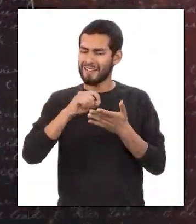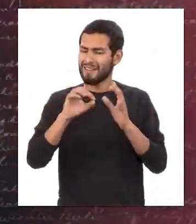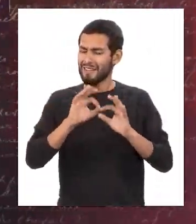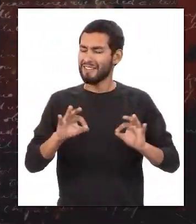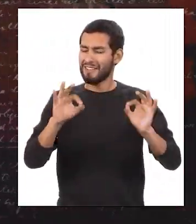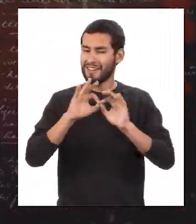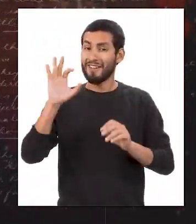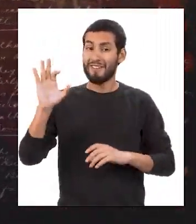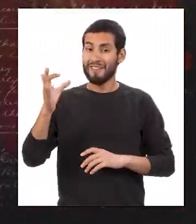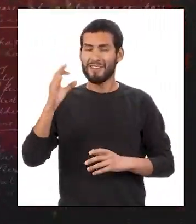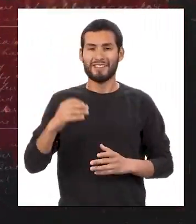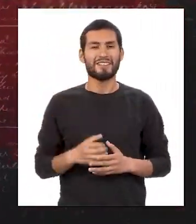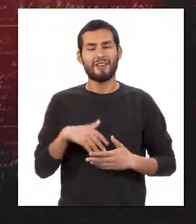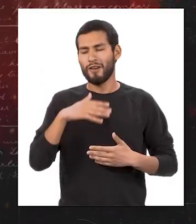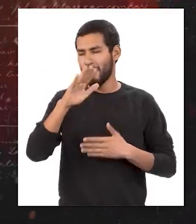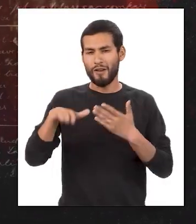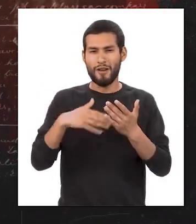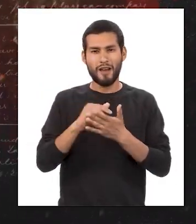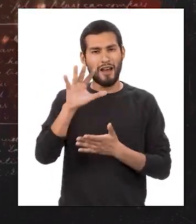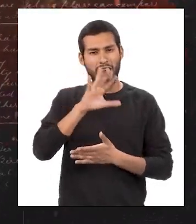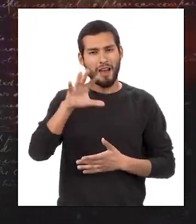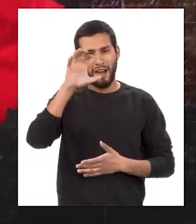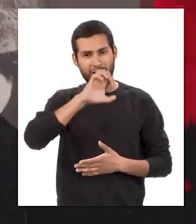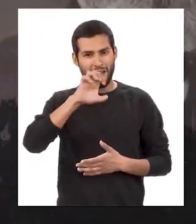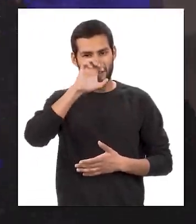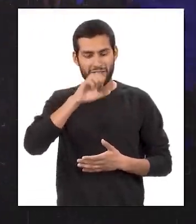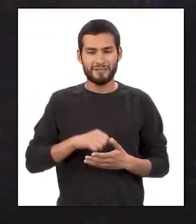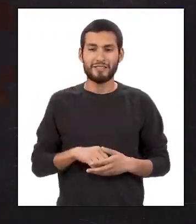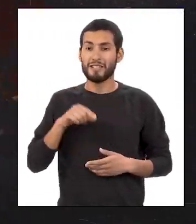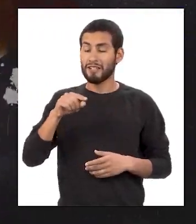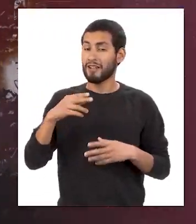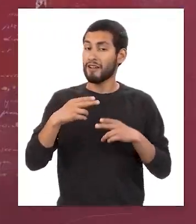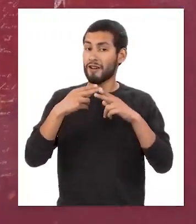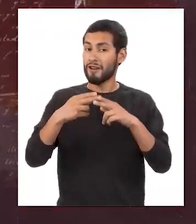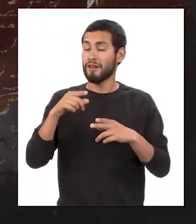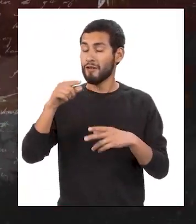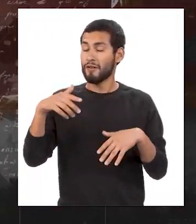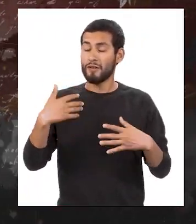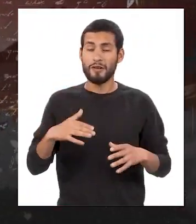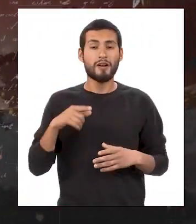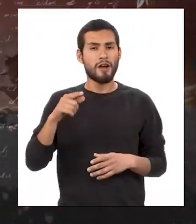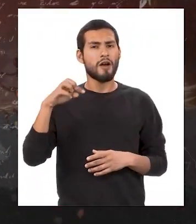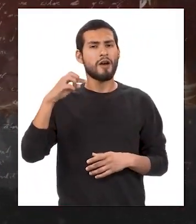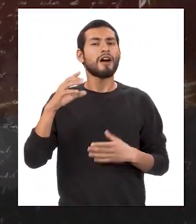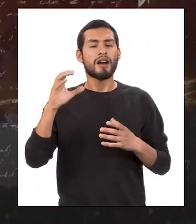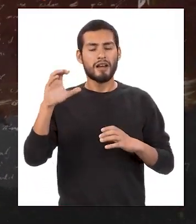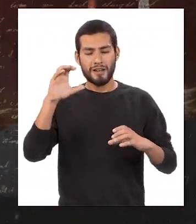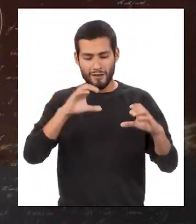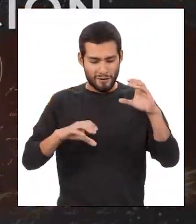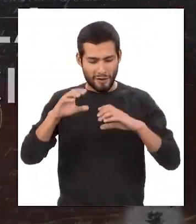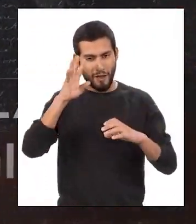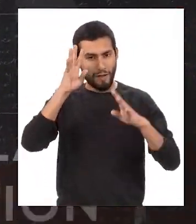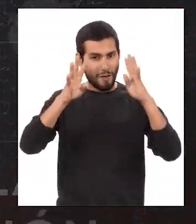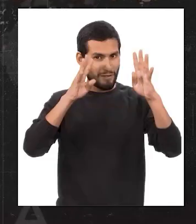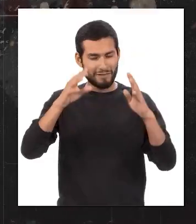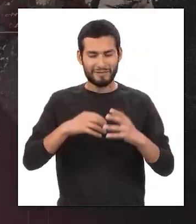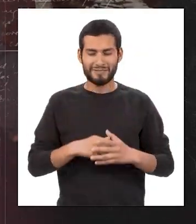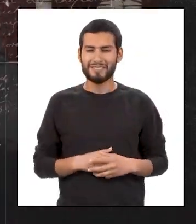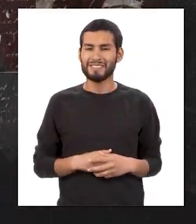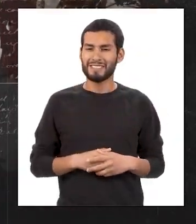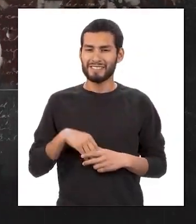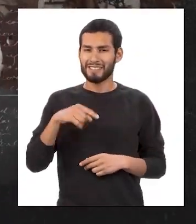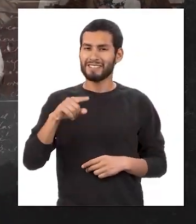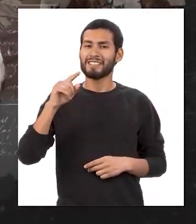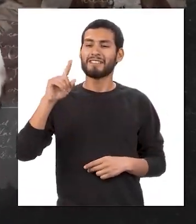más importantes de Francia y de toda Europa, además de ser considerado uno de los padres de la ciencia ficción.